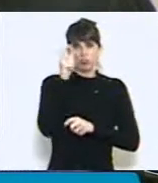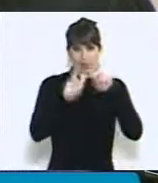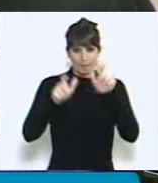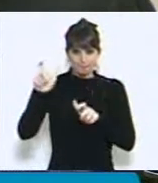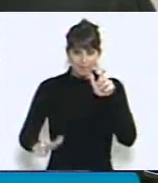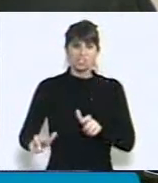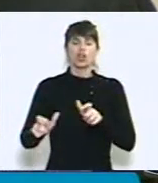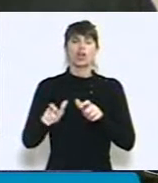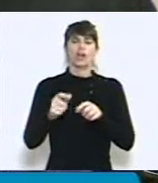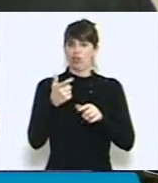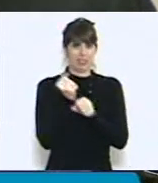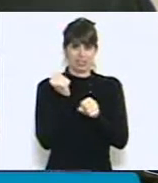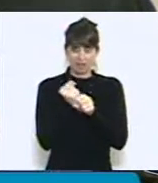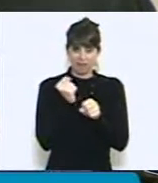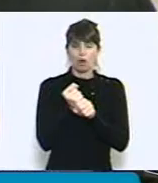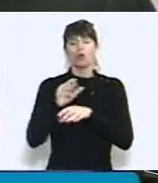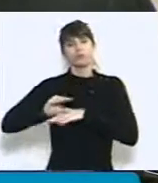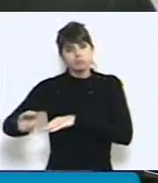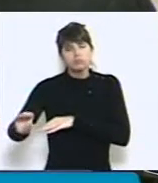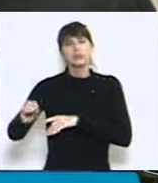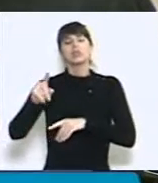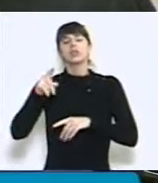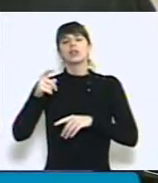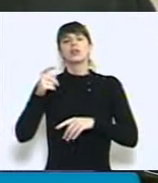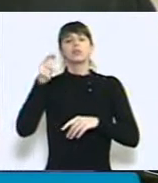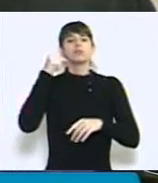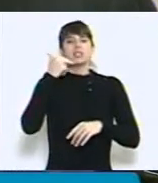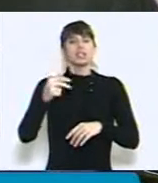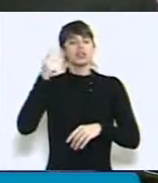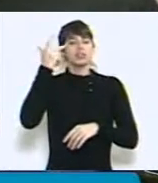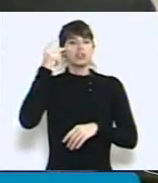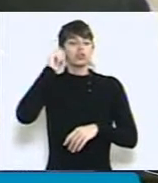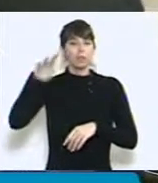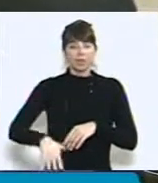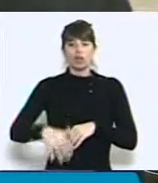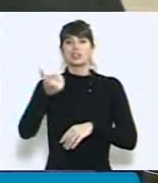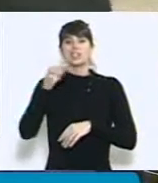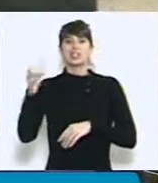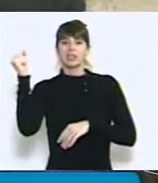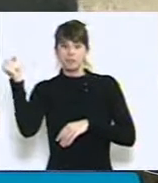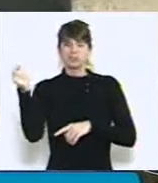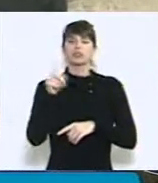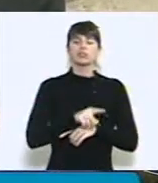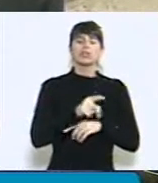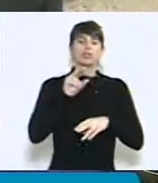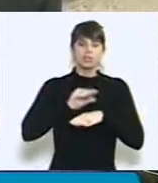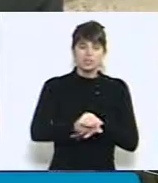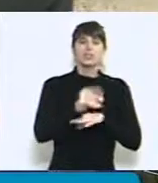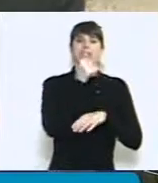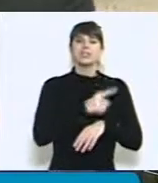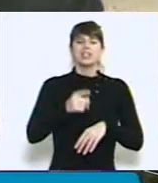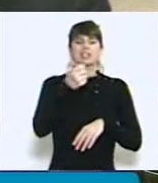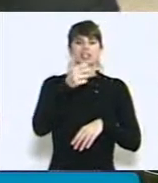una asignación de 60 pesos por hijo menor de 18 años y una asignación de 150 pesos para